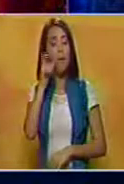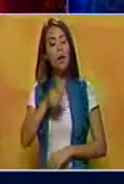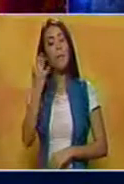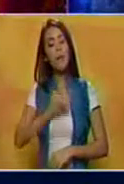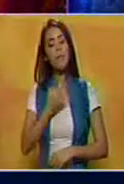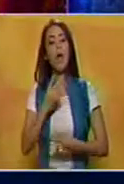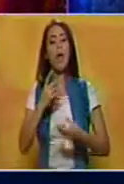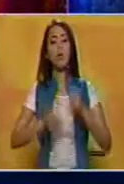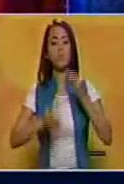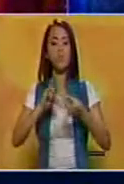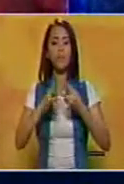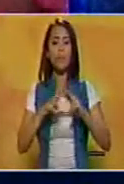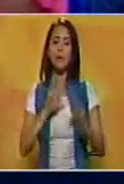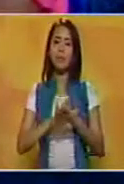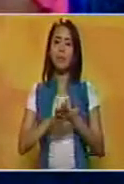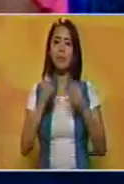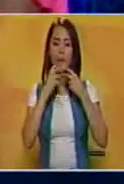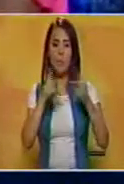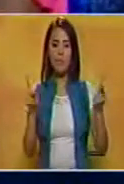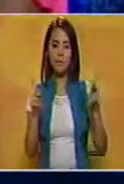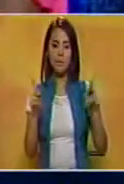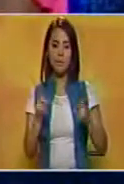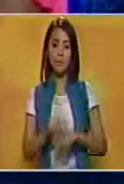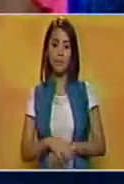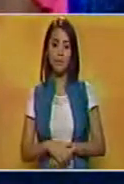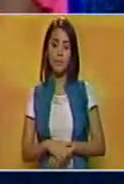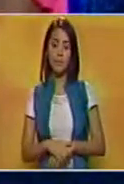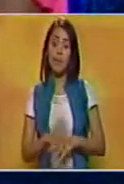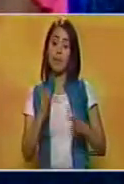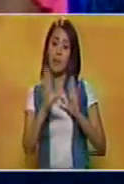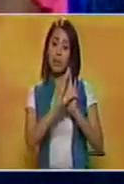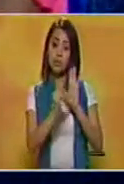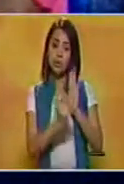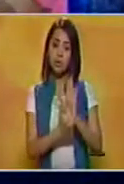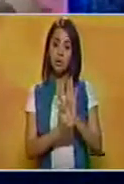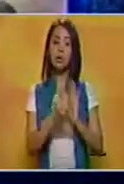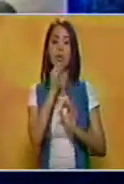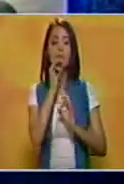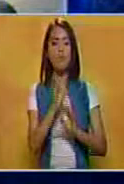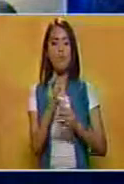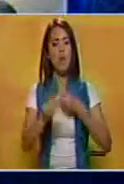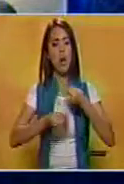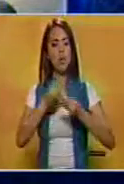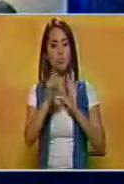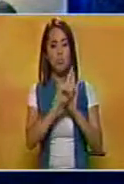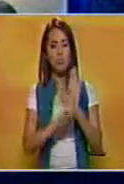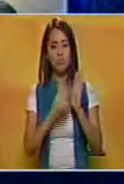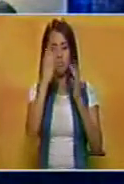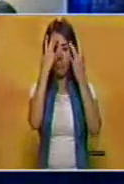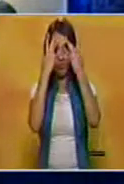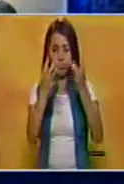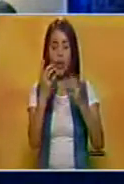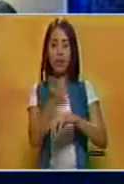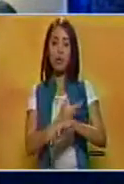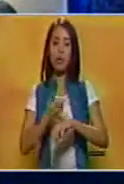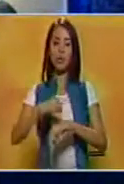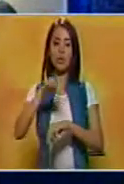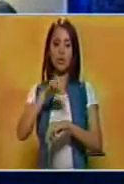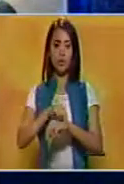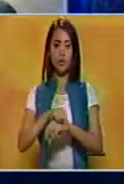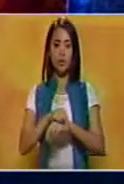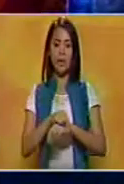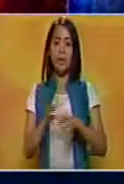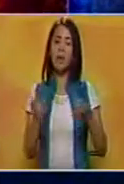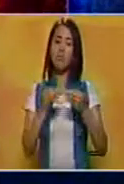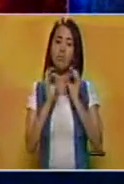justicia y paz y tranquilidad pública del organismo constituyente indicó que estas acciones forman parte de la línea estratégica del gobierno nacional en la